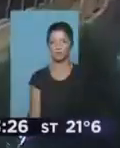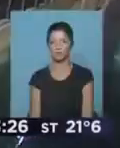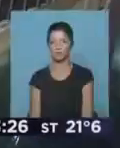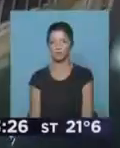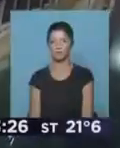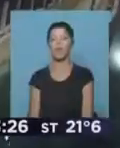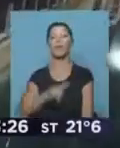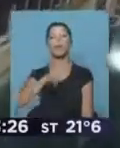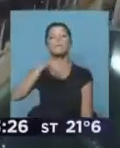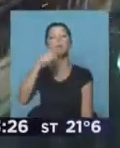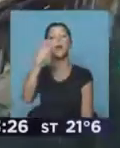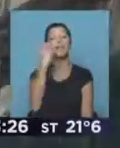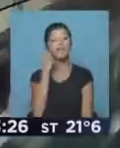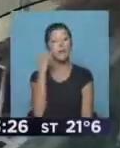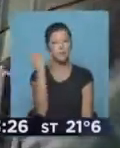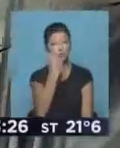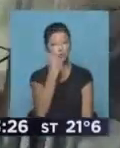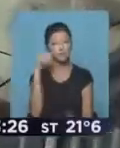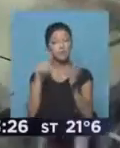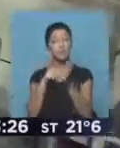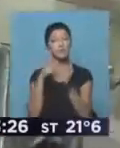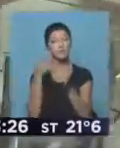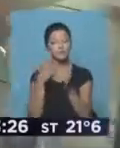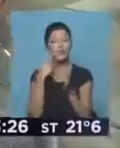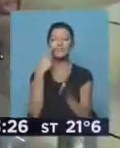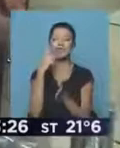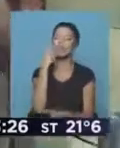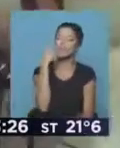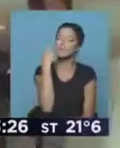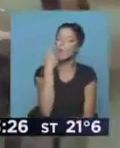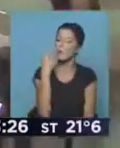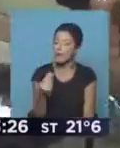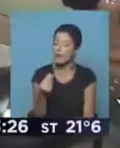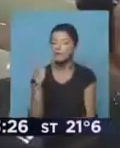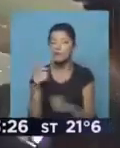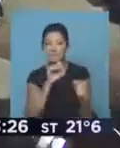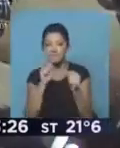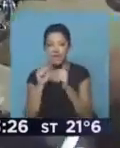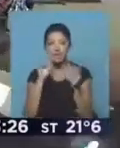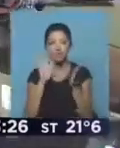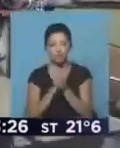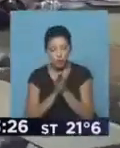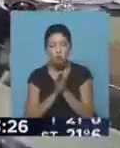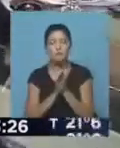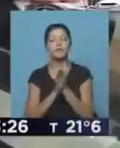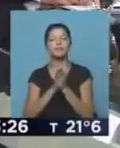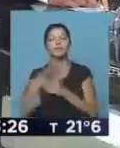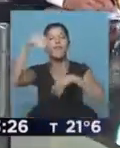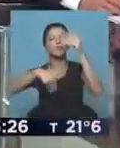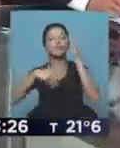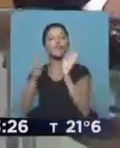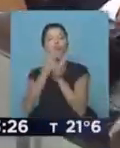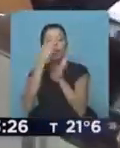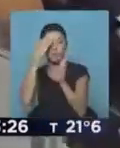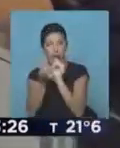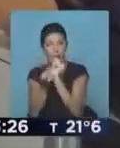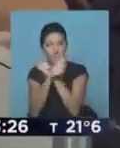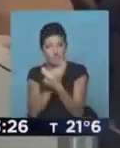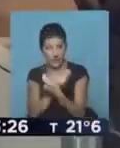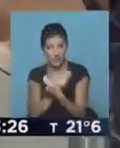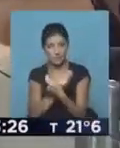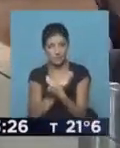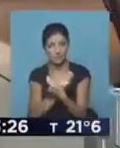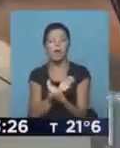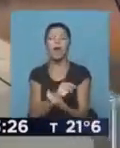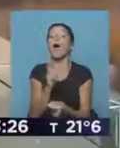Gran día mañana en Turquía, gran día, digo, por la expectativa que genera el referéndum constitucional donde van a votar los turcos mañana, a ver